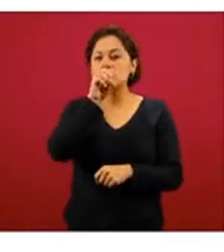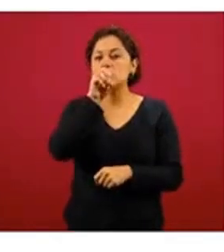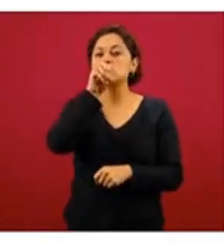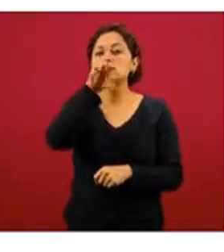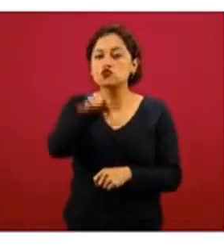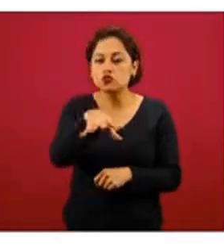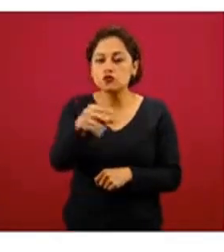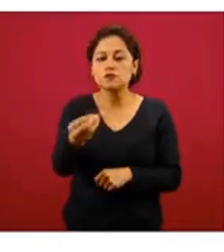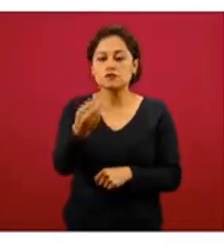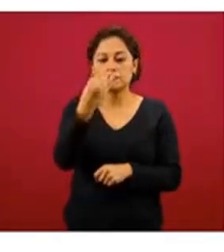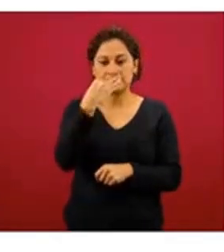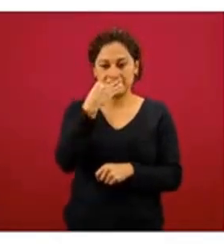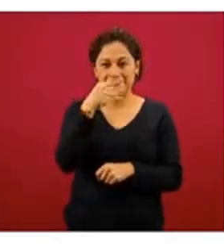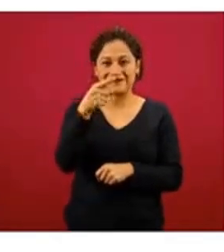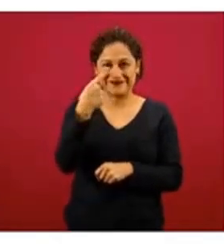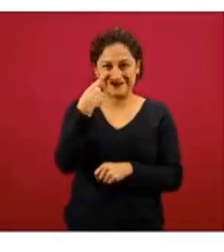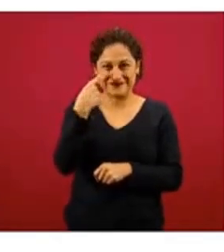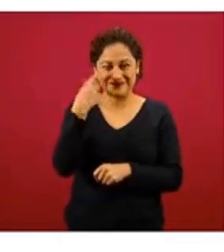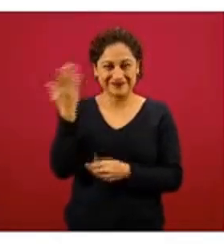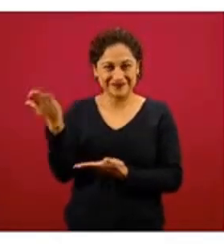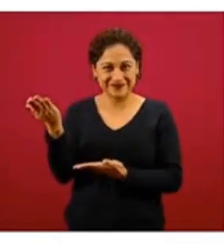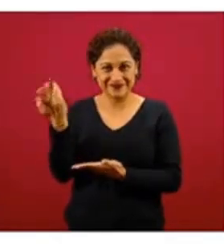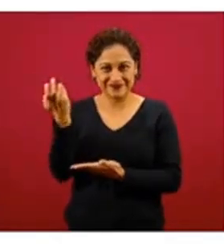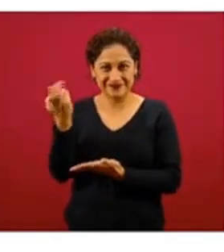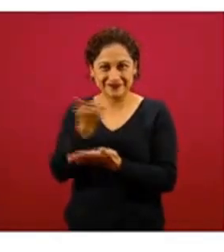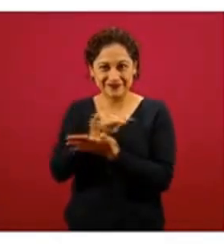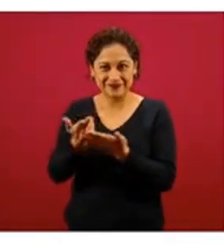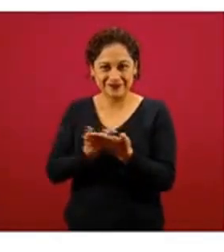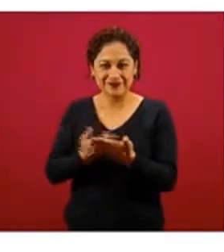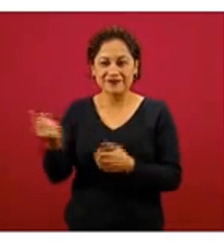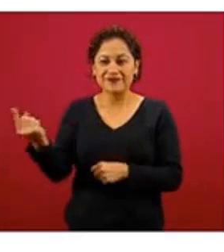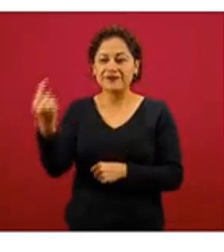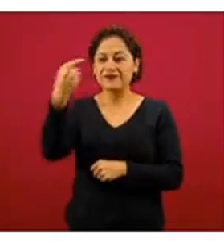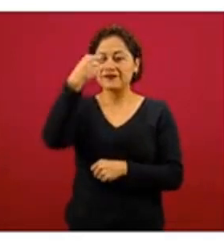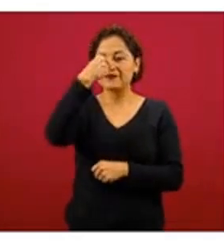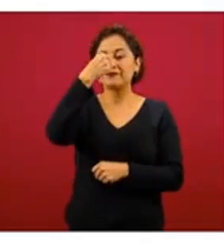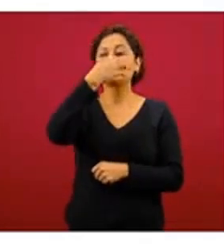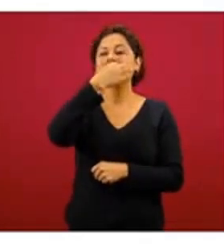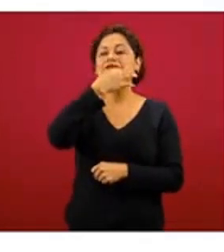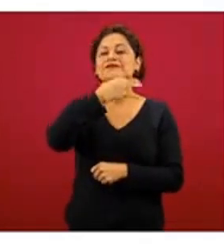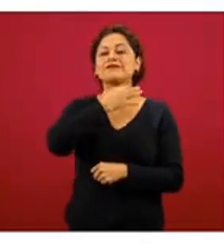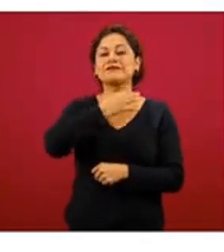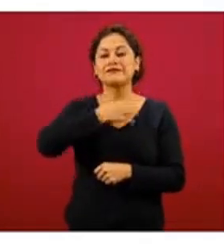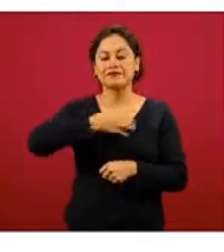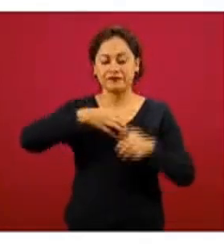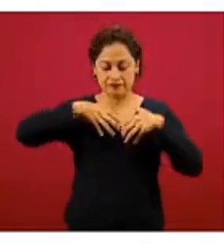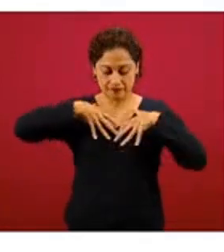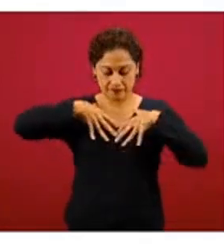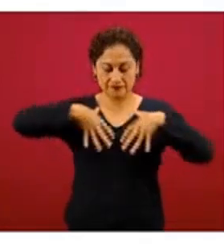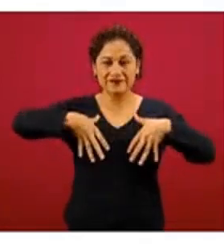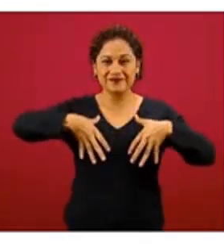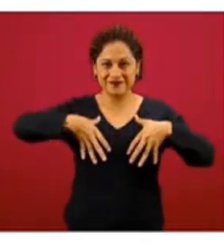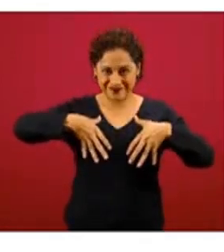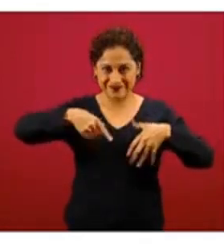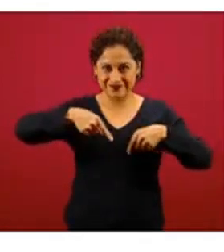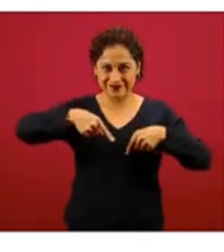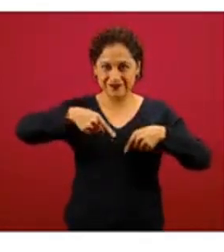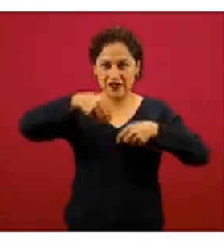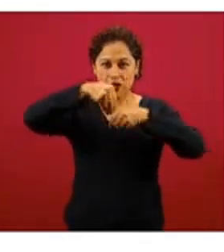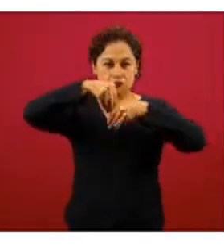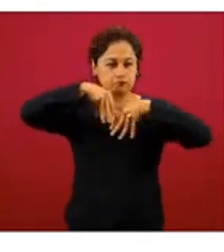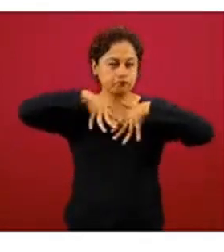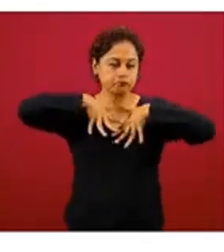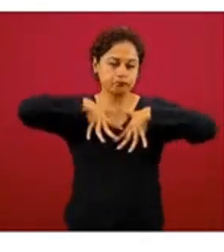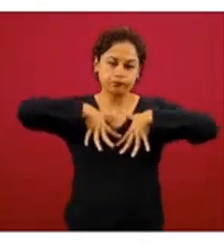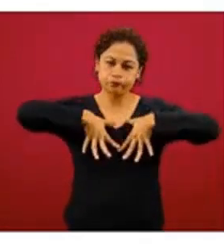ahí como las vías respiratorias altas, luego las del medio, tráquea, laringe, tráquea, bronquios, y luego todo se desparrama